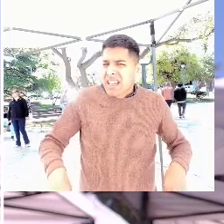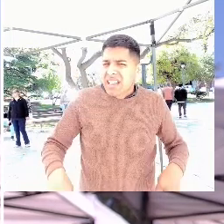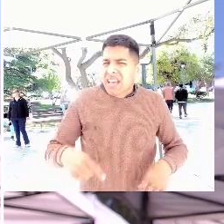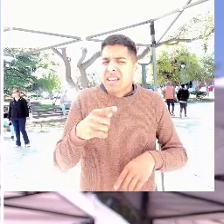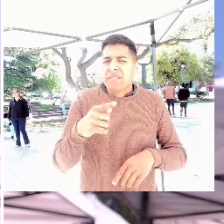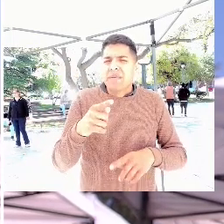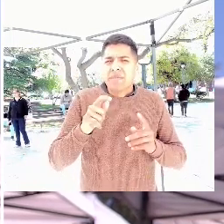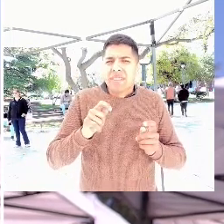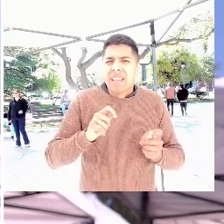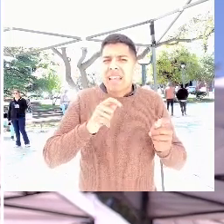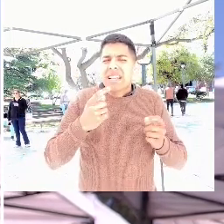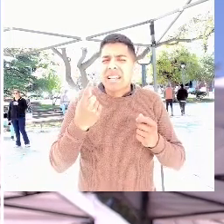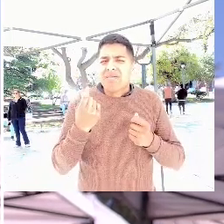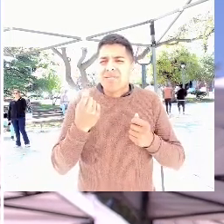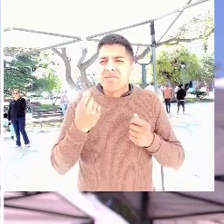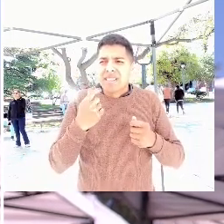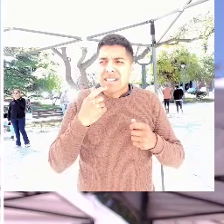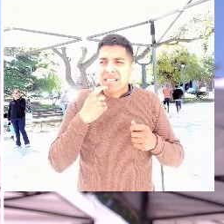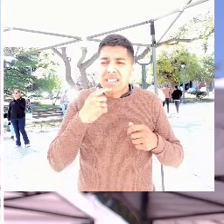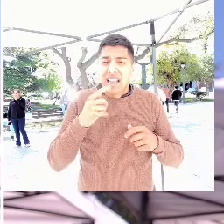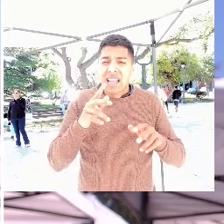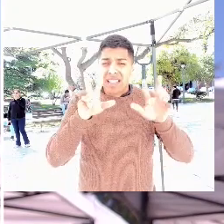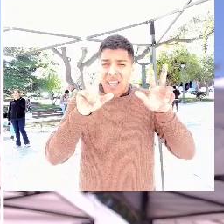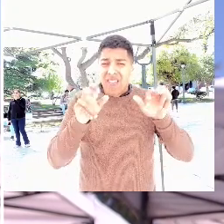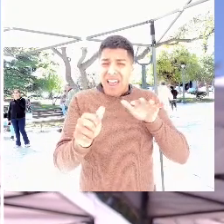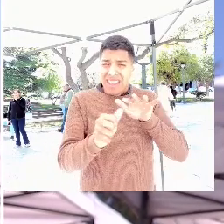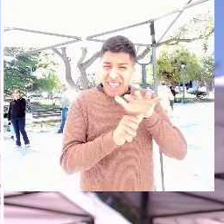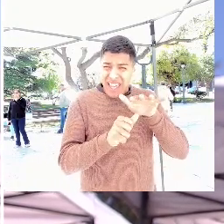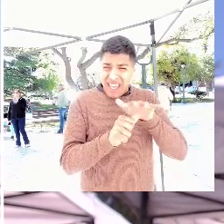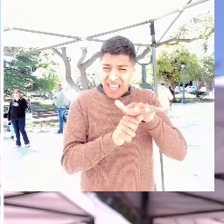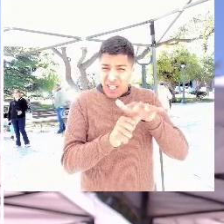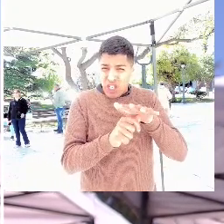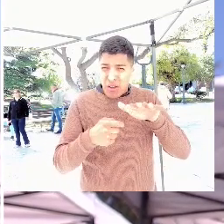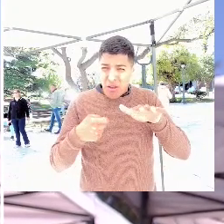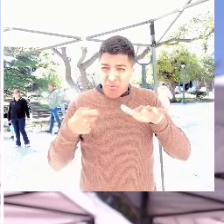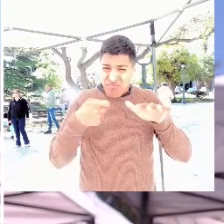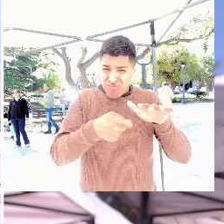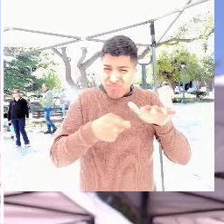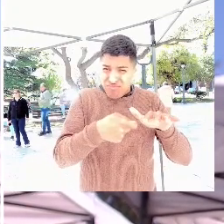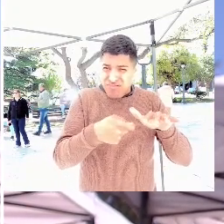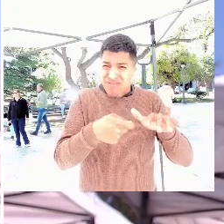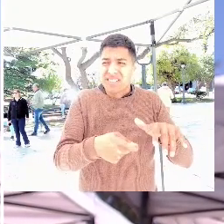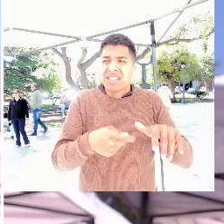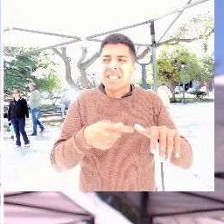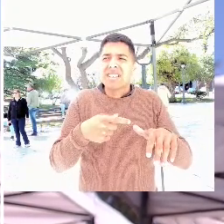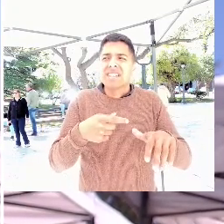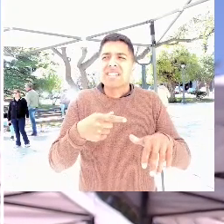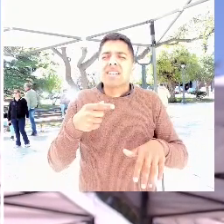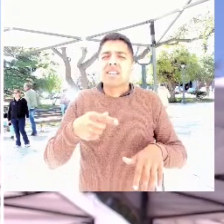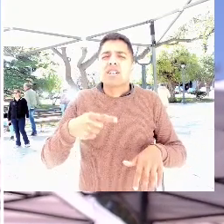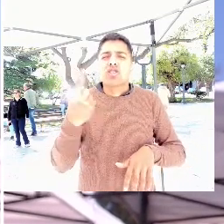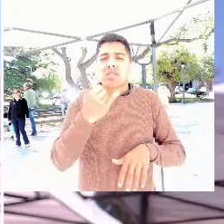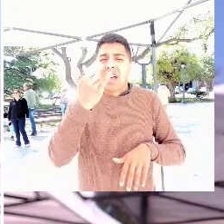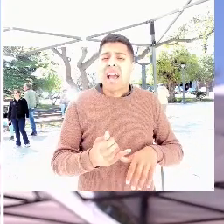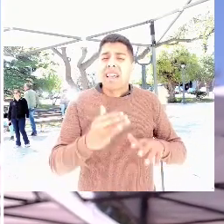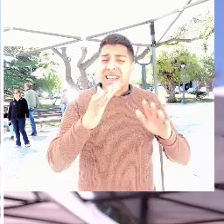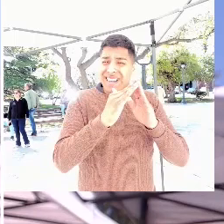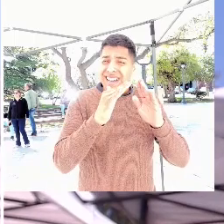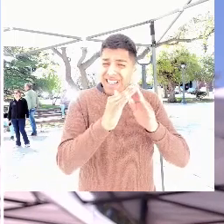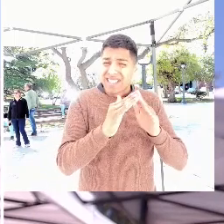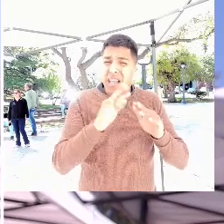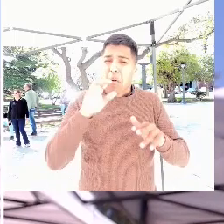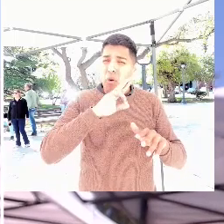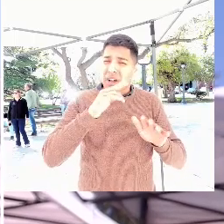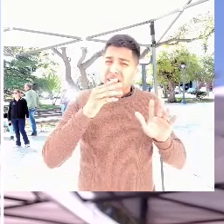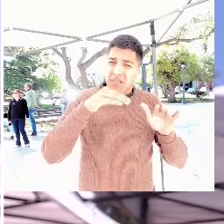la financiación para las áreas de género, y eso se ha mantenido en el momento de hoy. Hoy no solamente tenemos un refugio, sino que se está construyendo